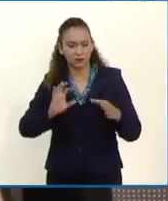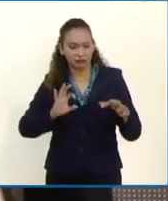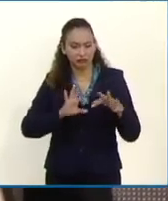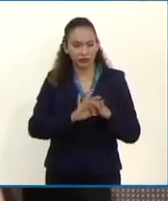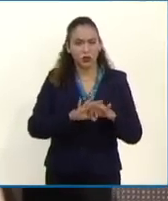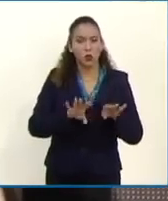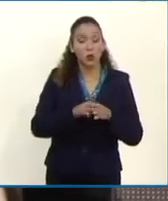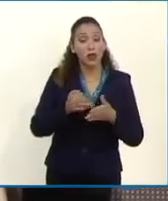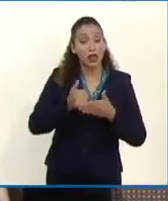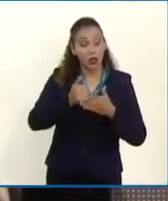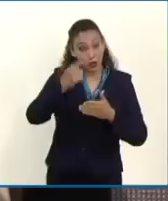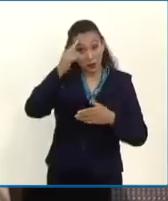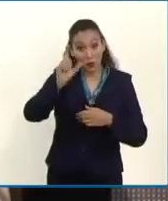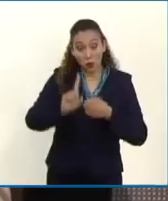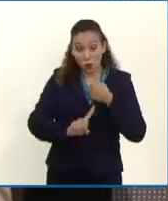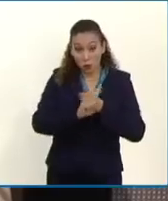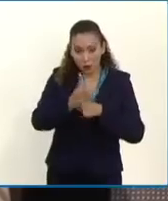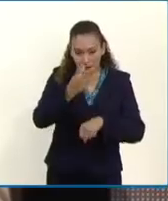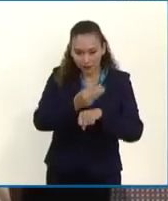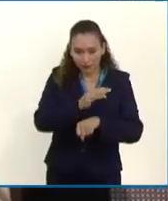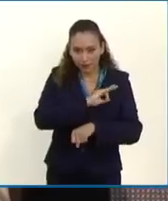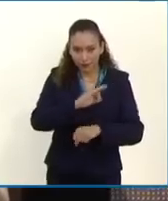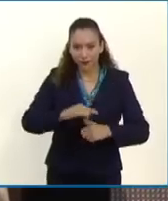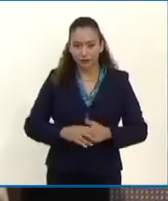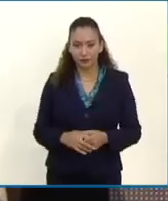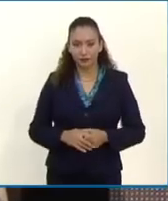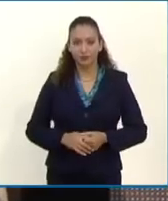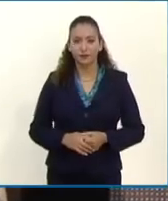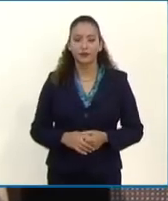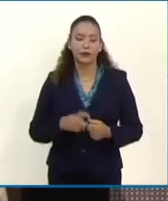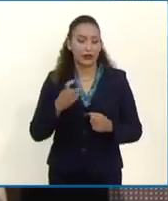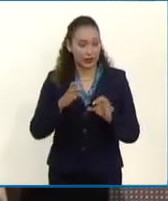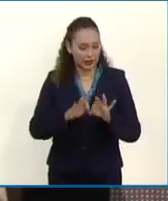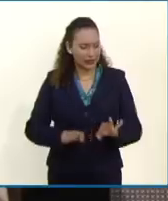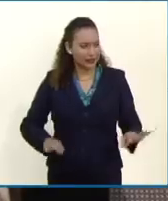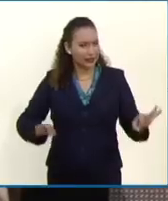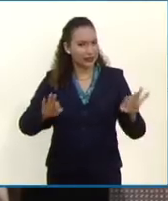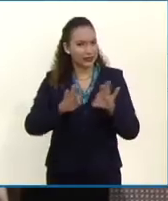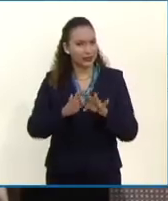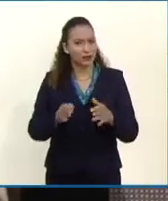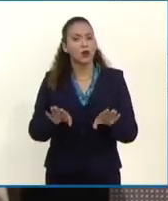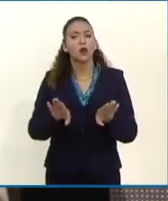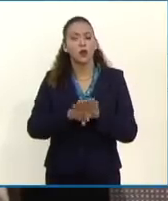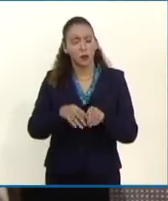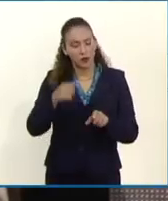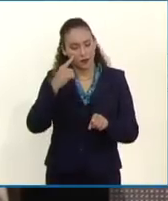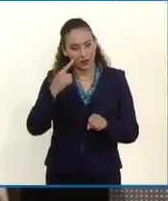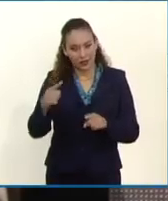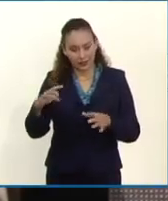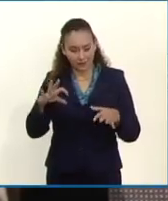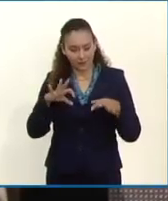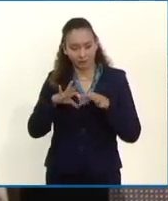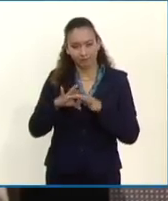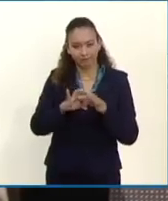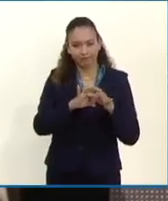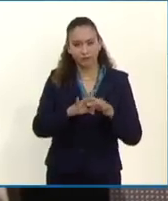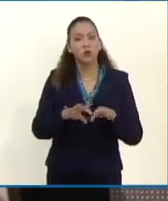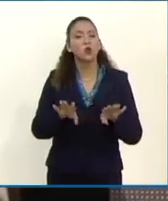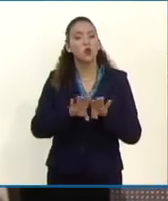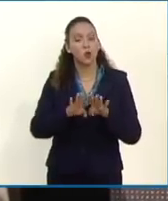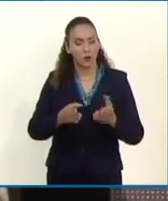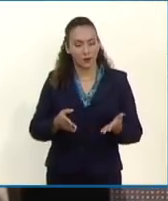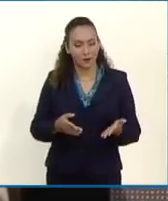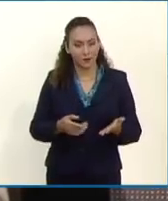de solución de controversias. El arbitraje es importante. Su relación con la judicatura debe establecerse en